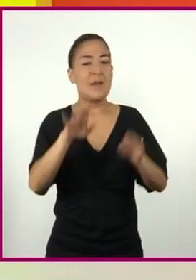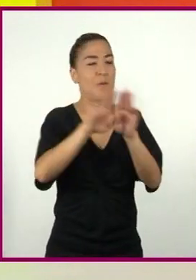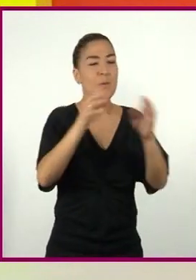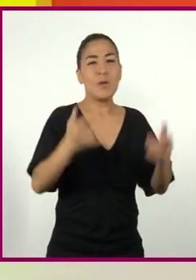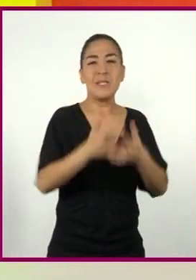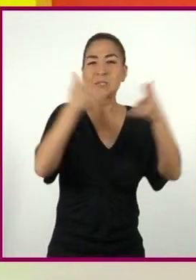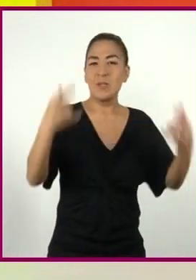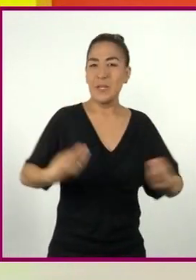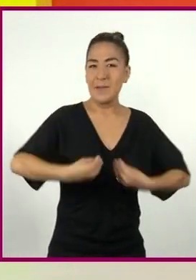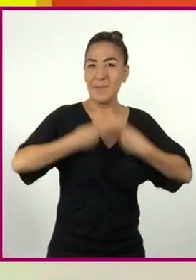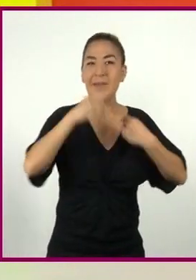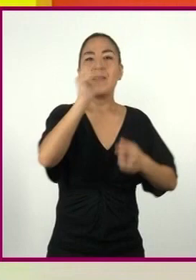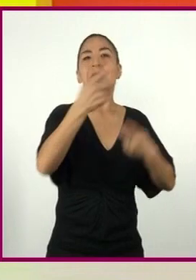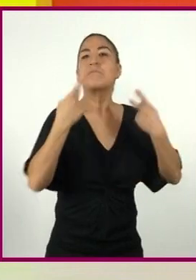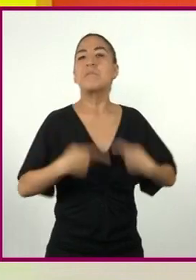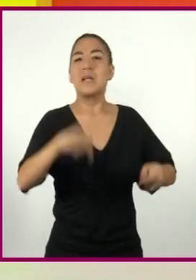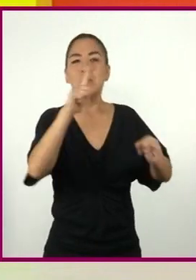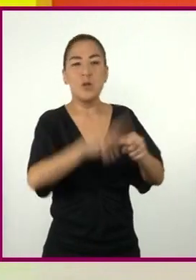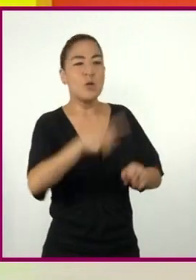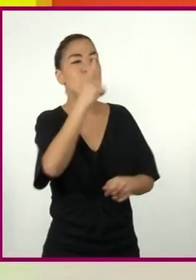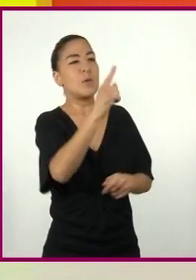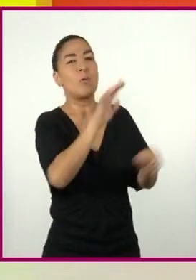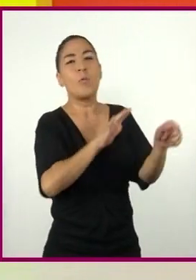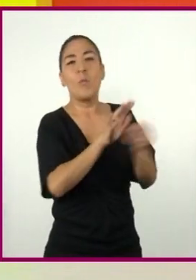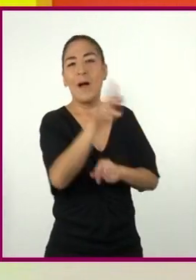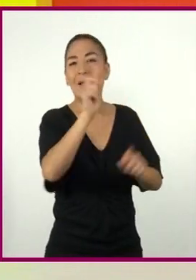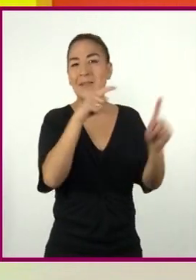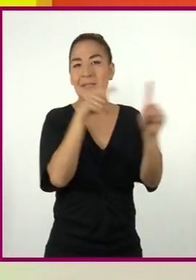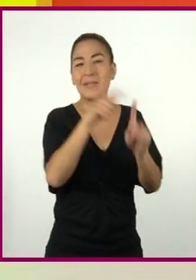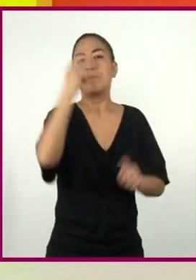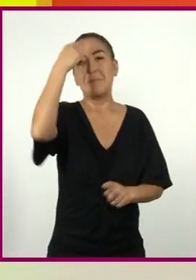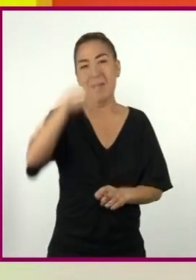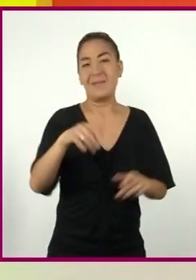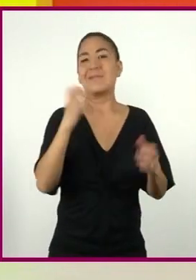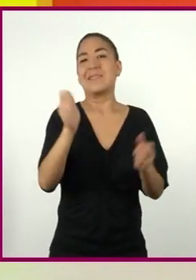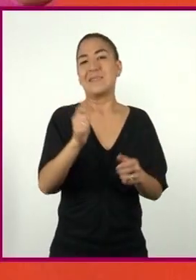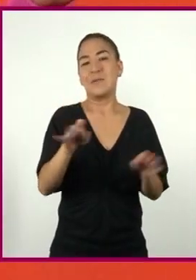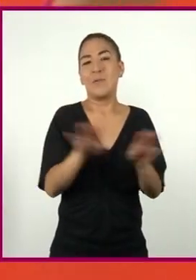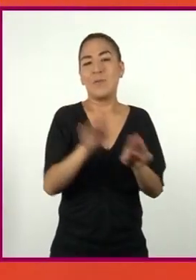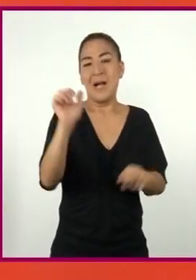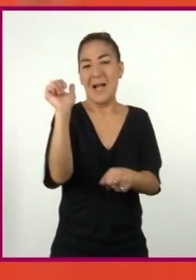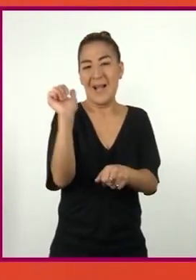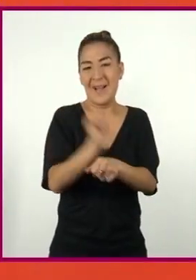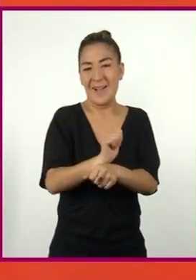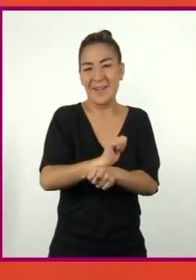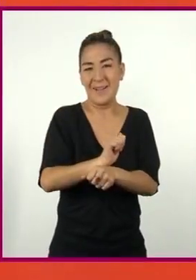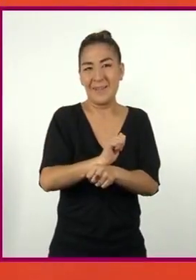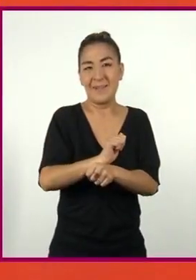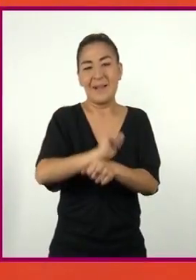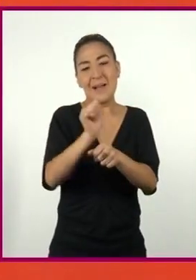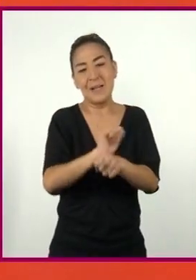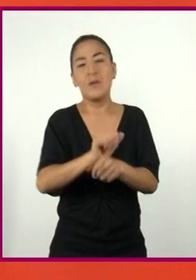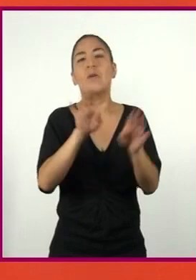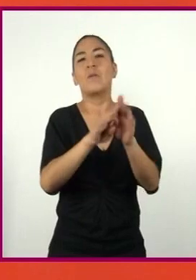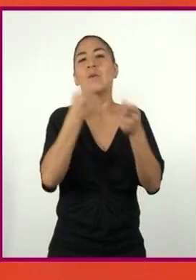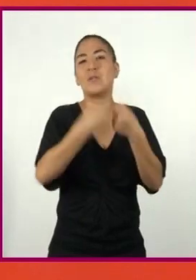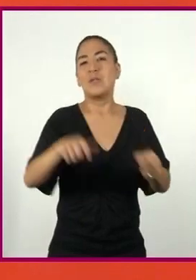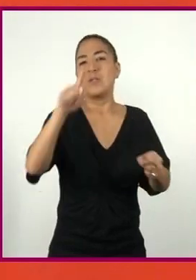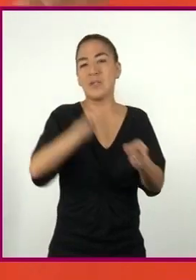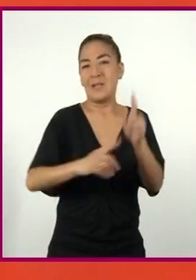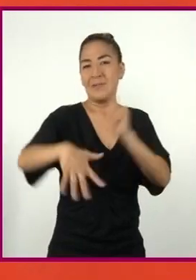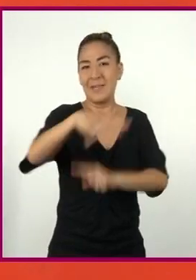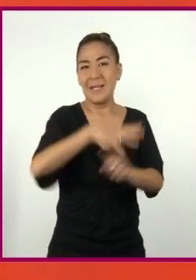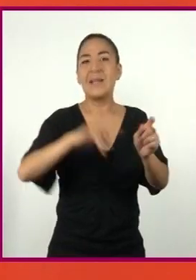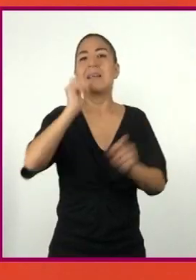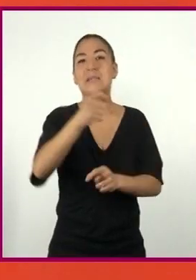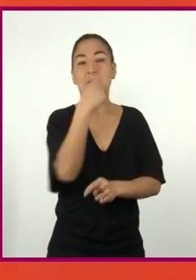la personalidad y el carácter del personaje como un actor social. Se necesitan relacionar los hechos de la vida